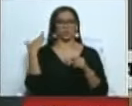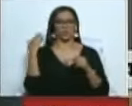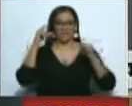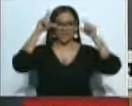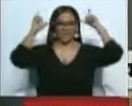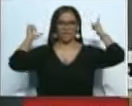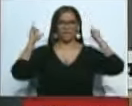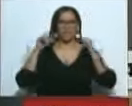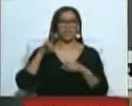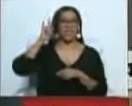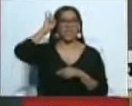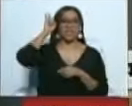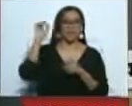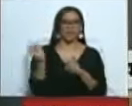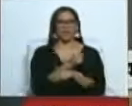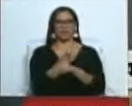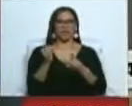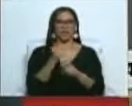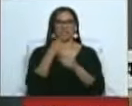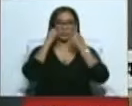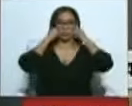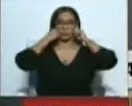la diabla de la violencia, la Sayona,